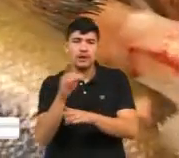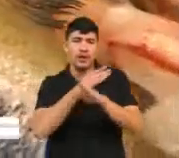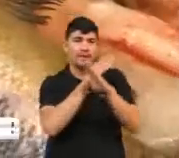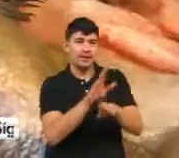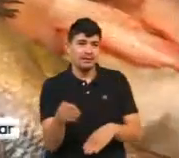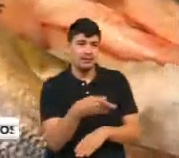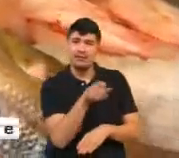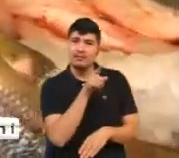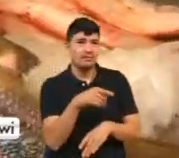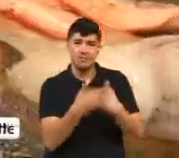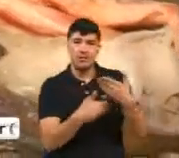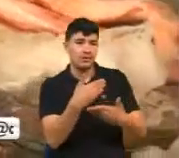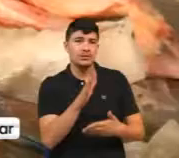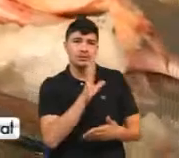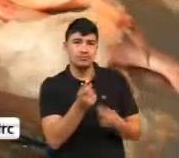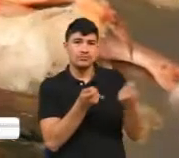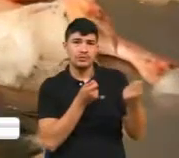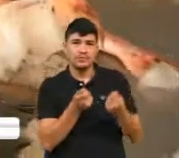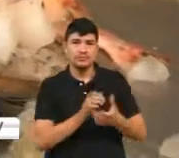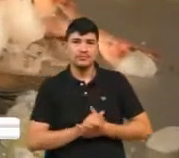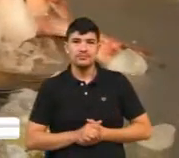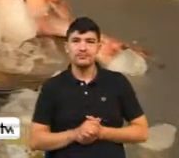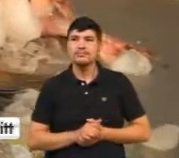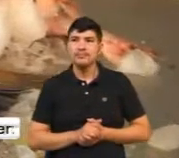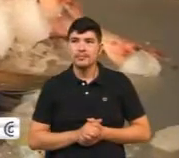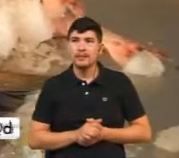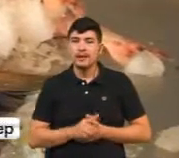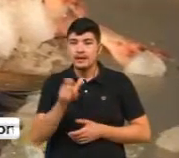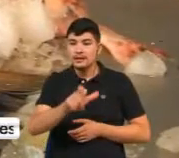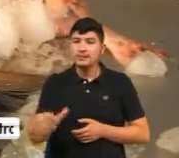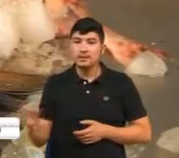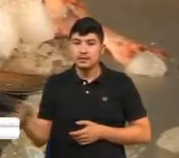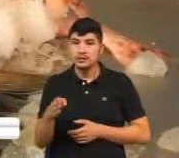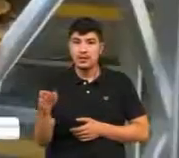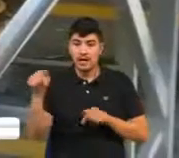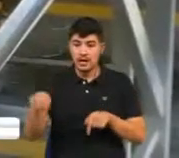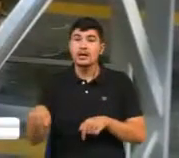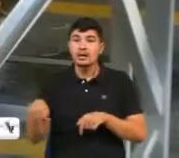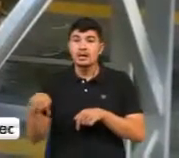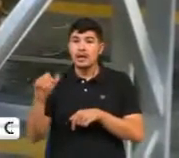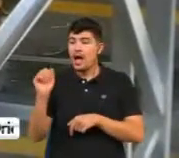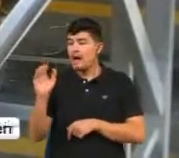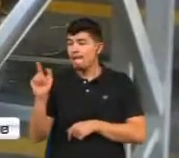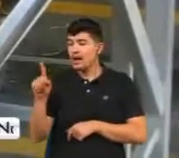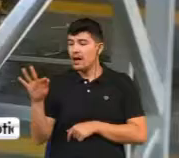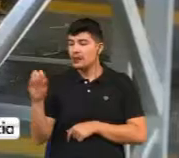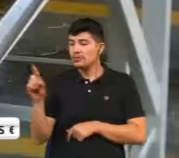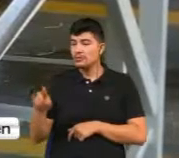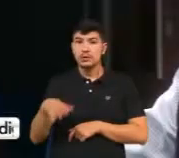un producto que no con de vido manejo sanitario los comerciantes de la central de abastos siempre han sido